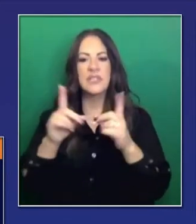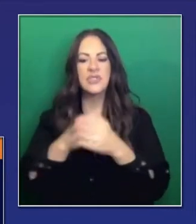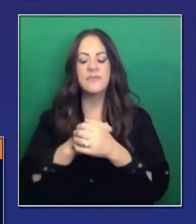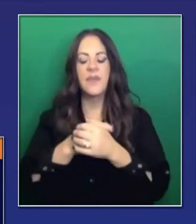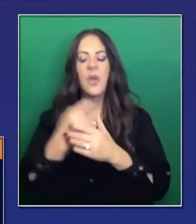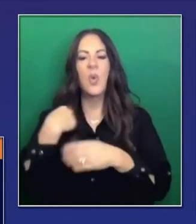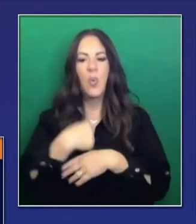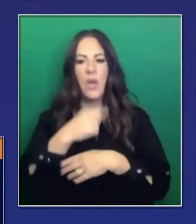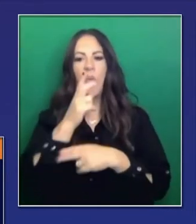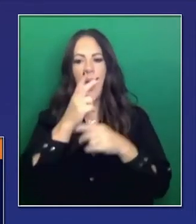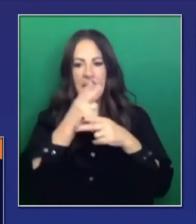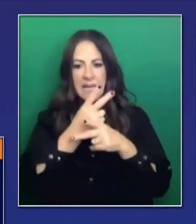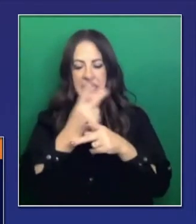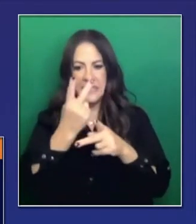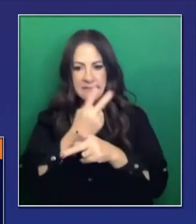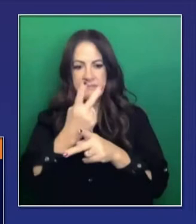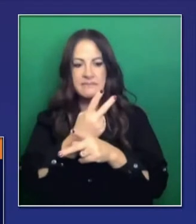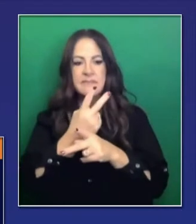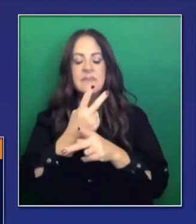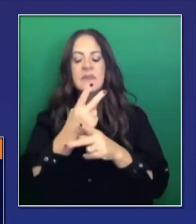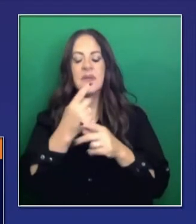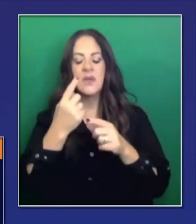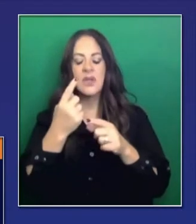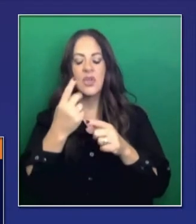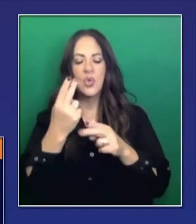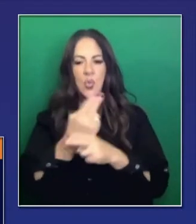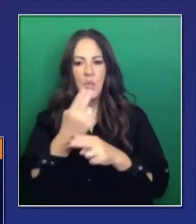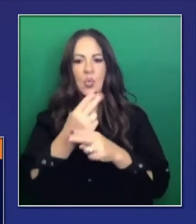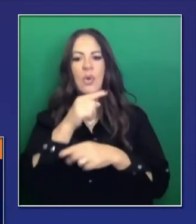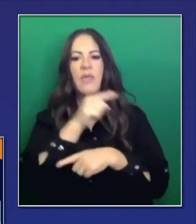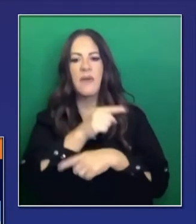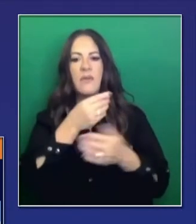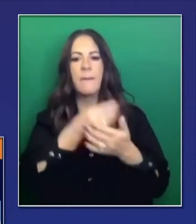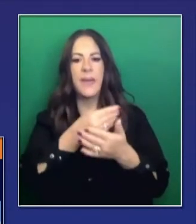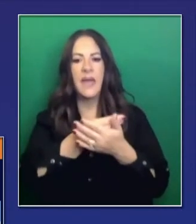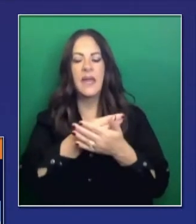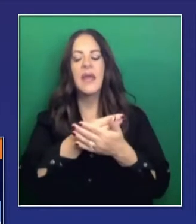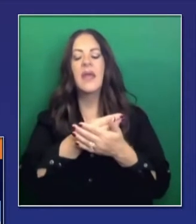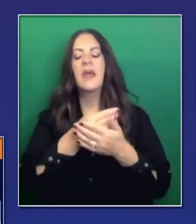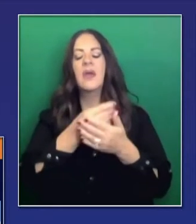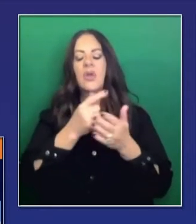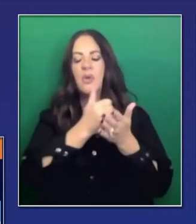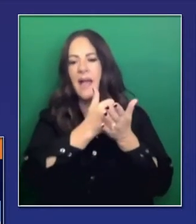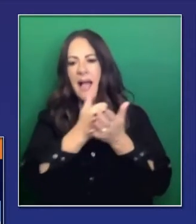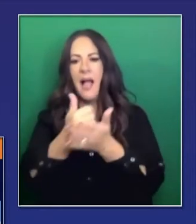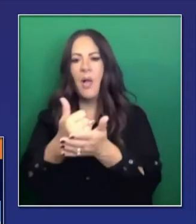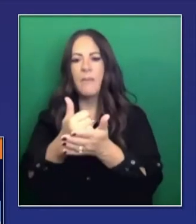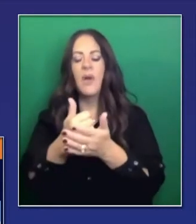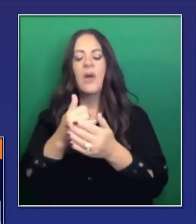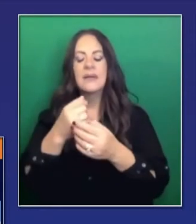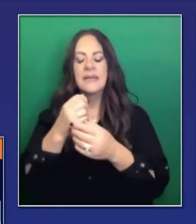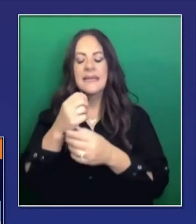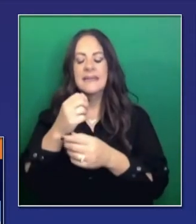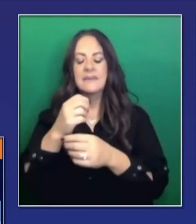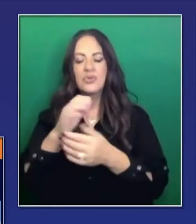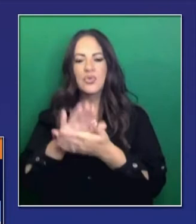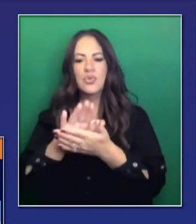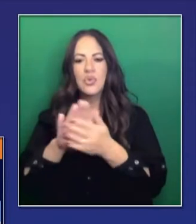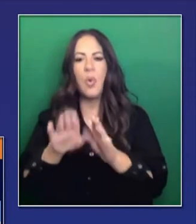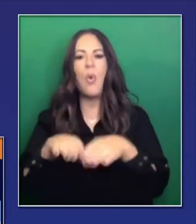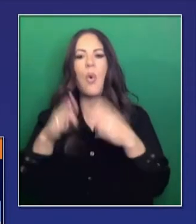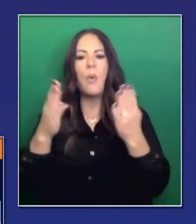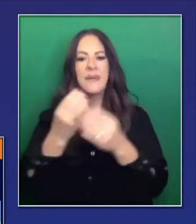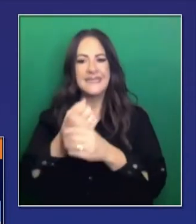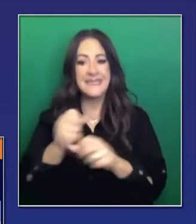para seguir utilizando estos fondos para proporcionar apoyo para la reapertura segura de instrucción en persona